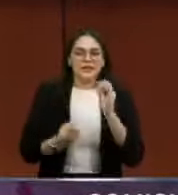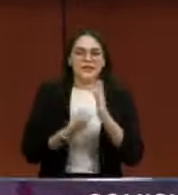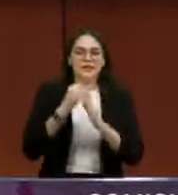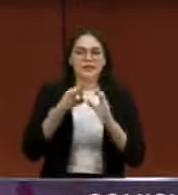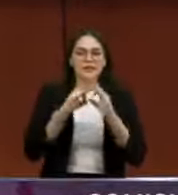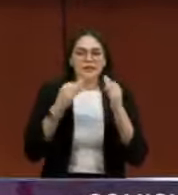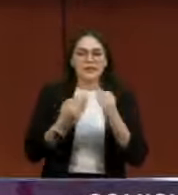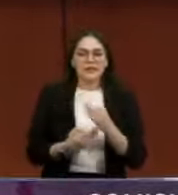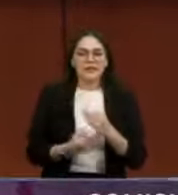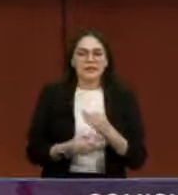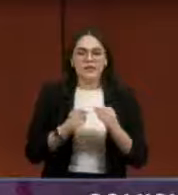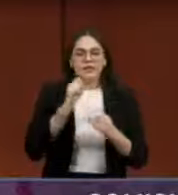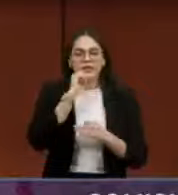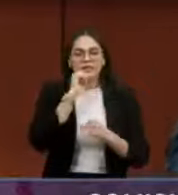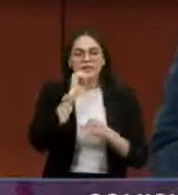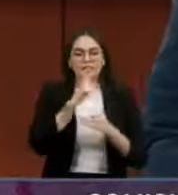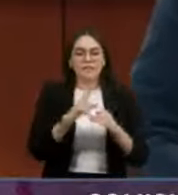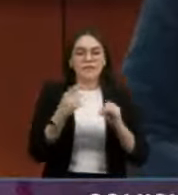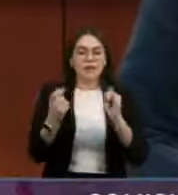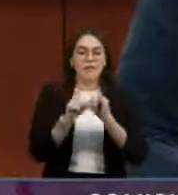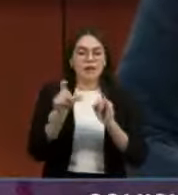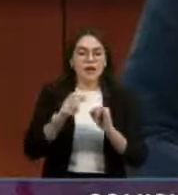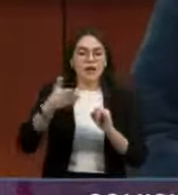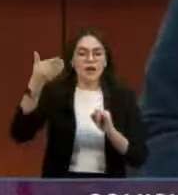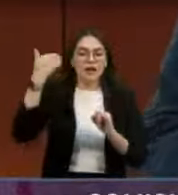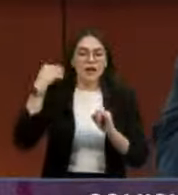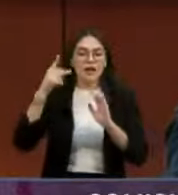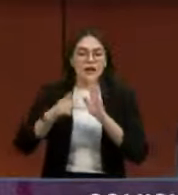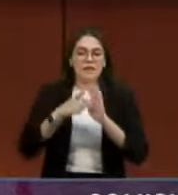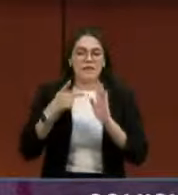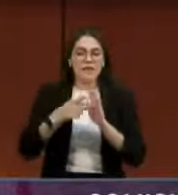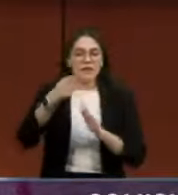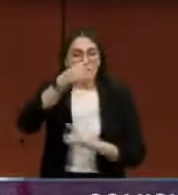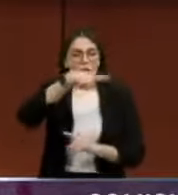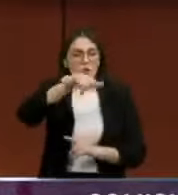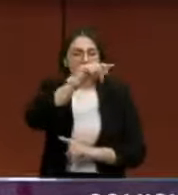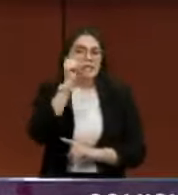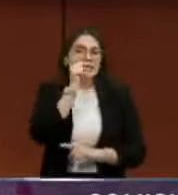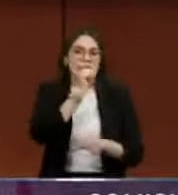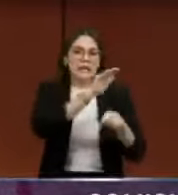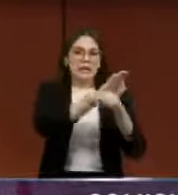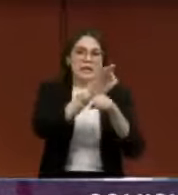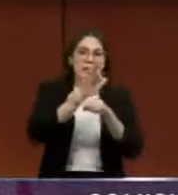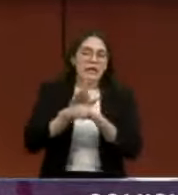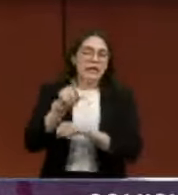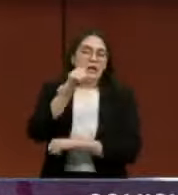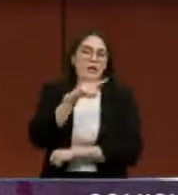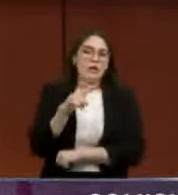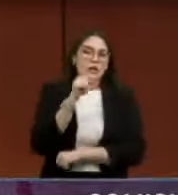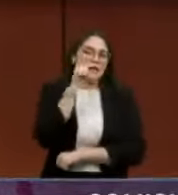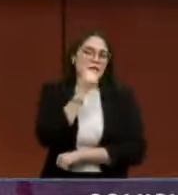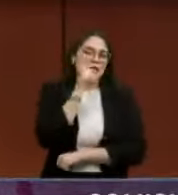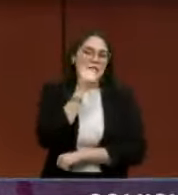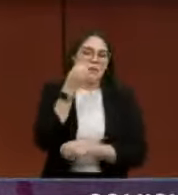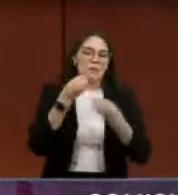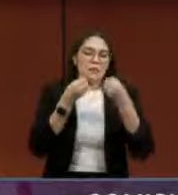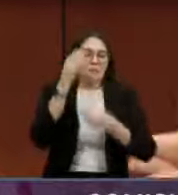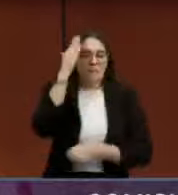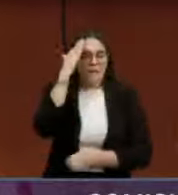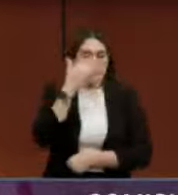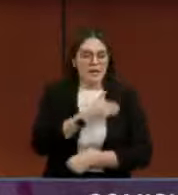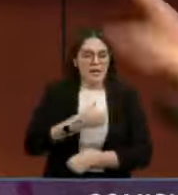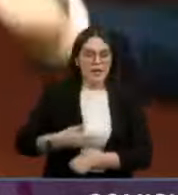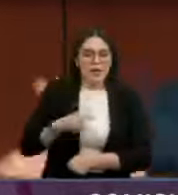Y cuando ustedes defienden a Norma Piña, le